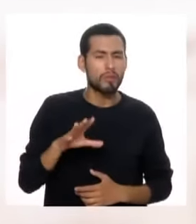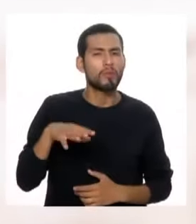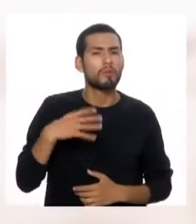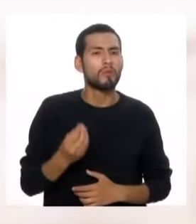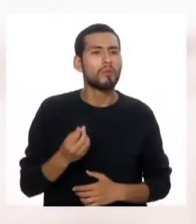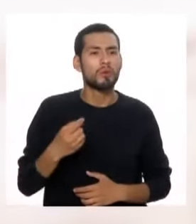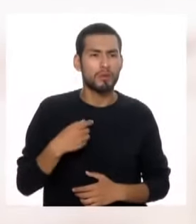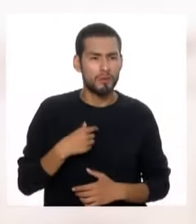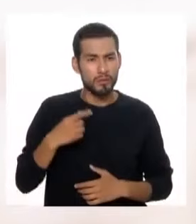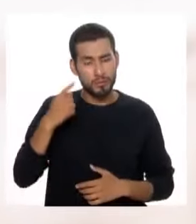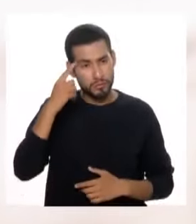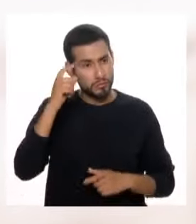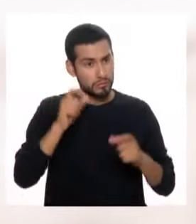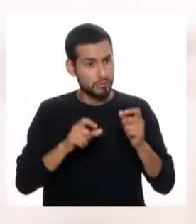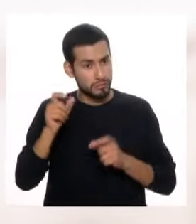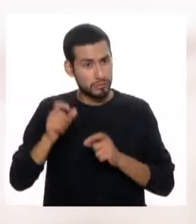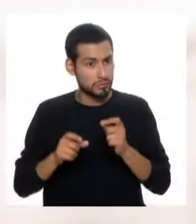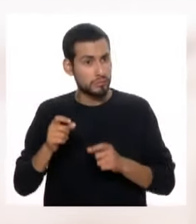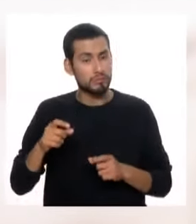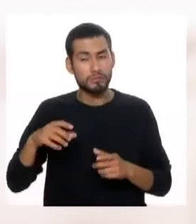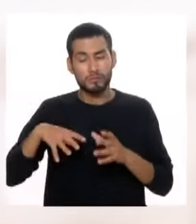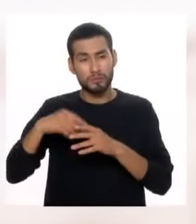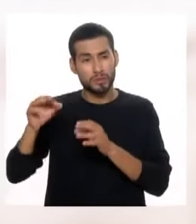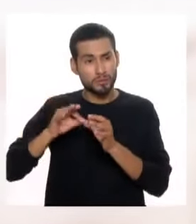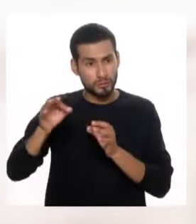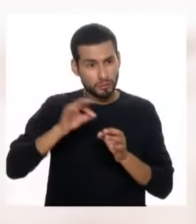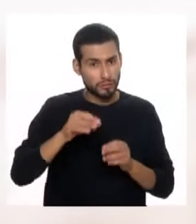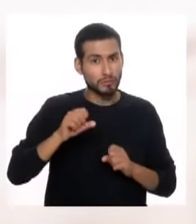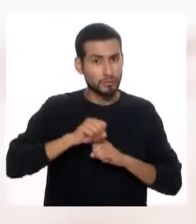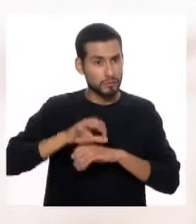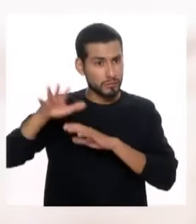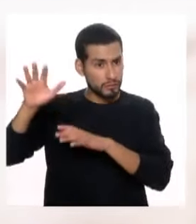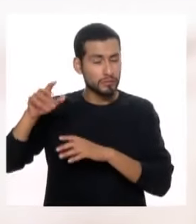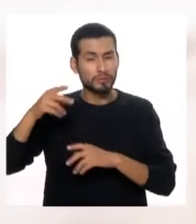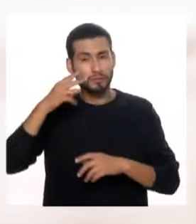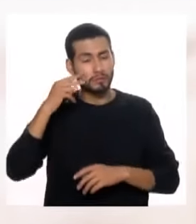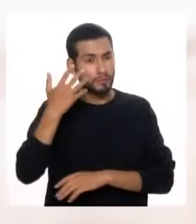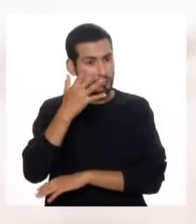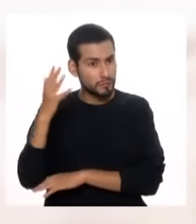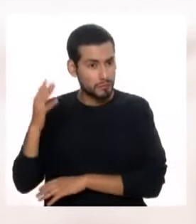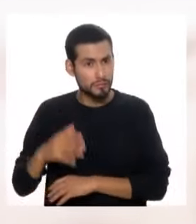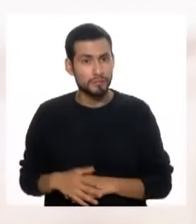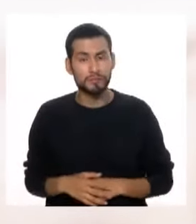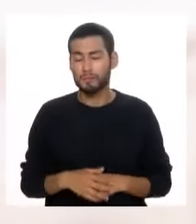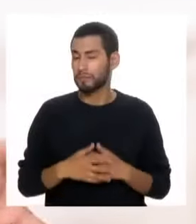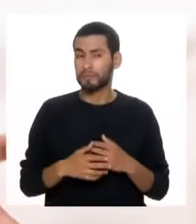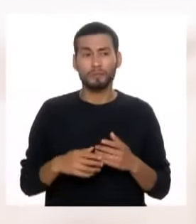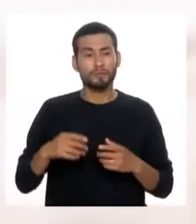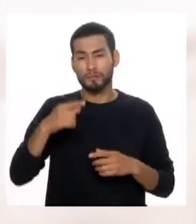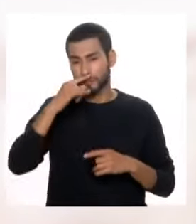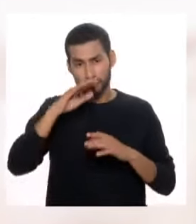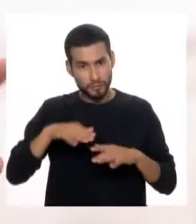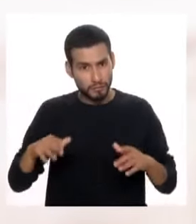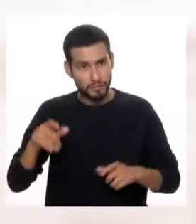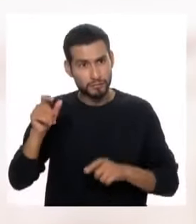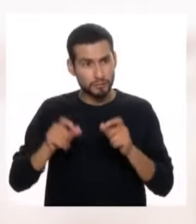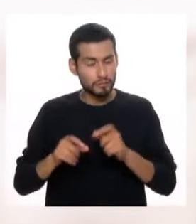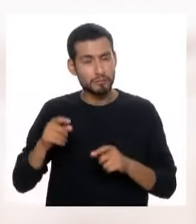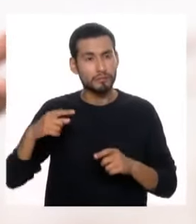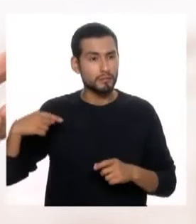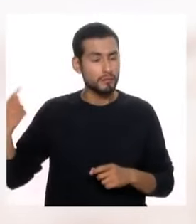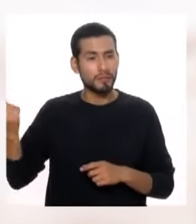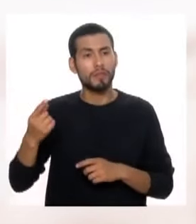Porque tenemos mucha gente de las provincias, de la sierra, de la selva. Tenemos niños, personas con